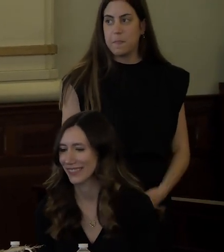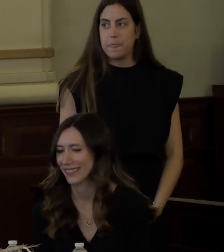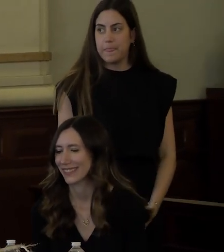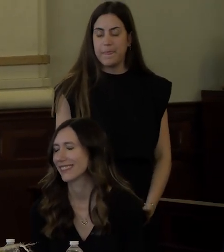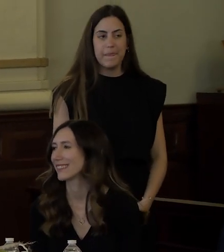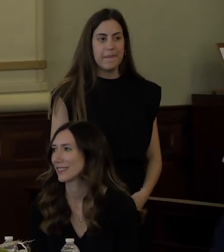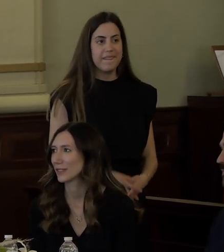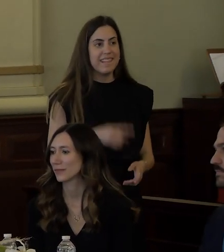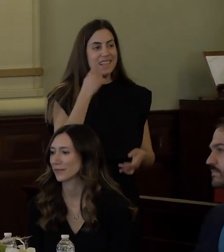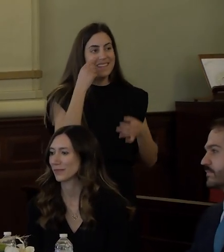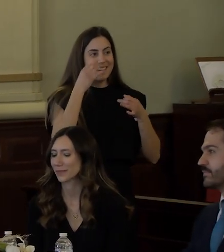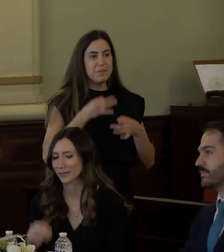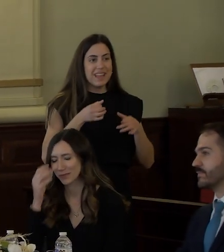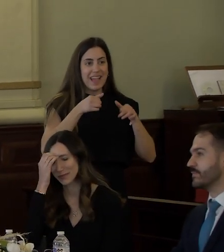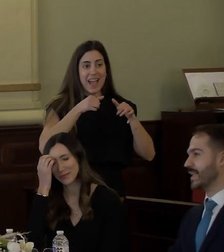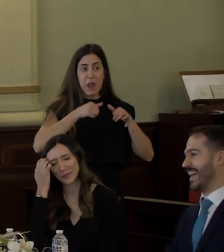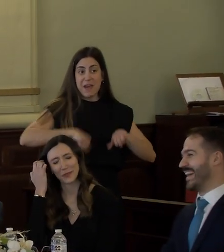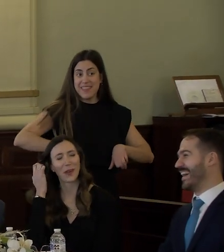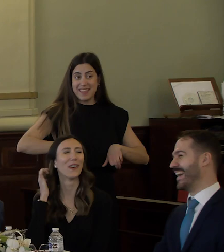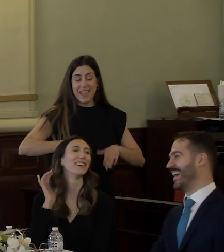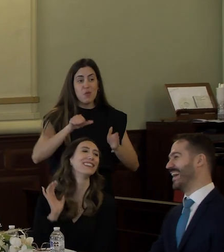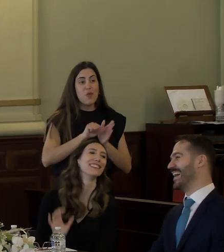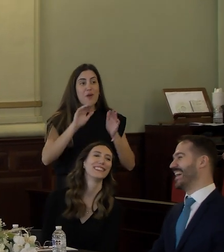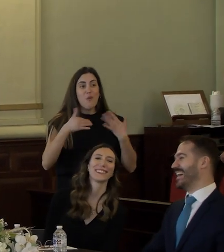Que realmente Albacete es la ciudad del amor, ¿eh?